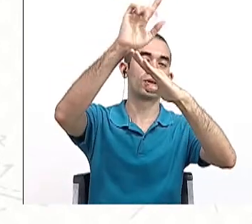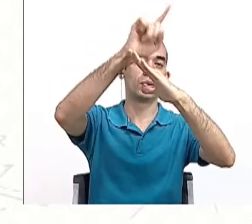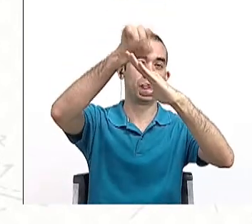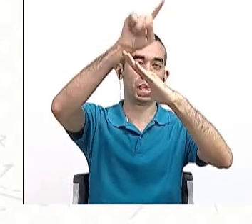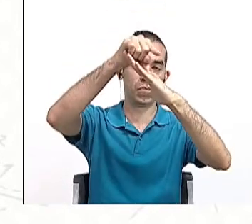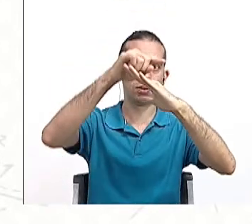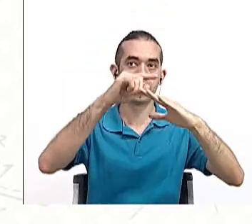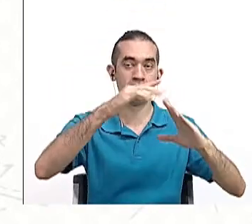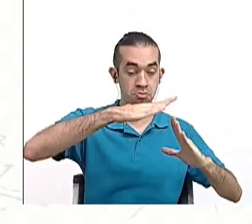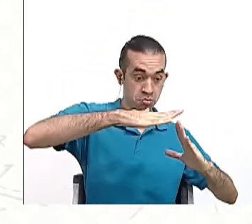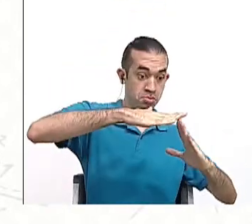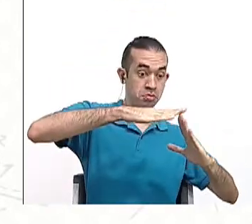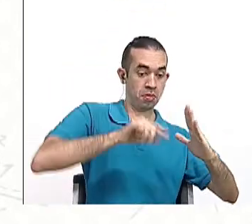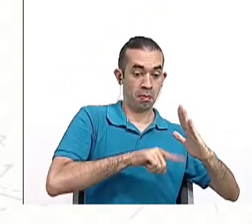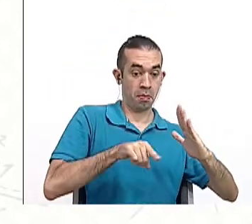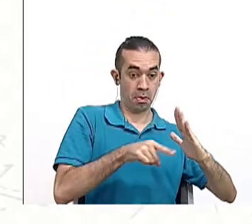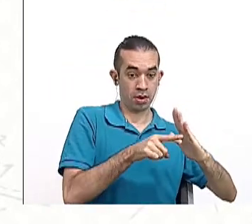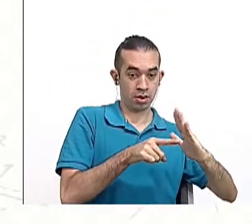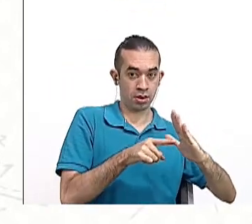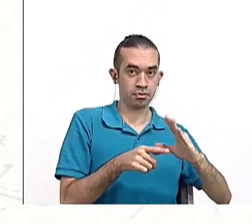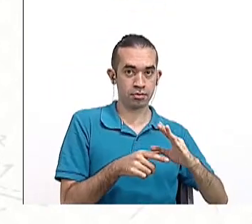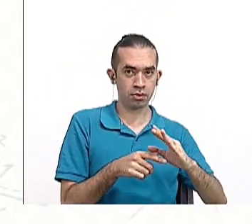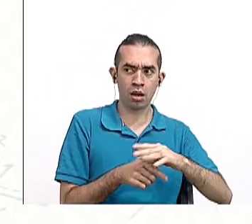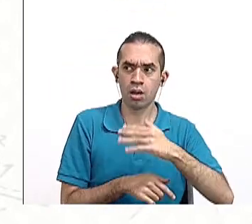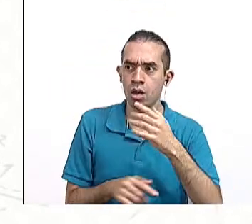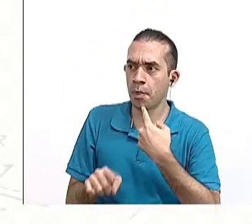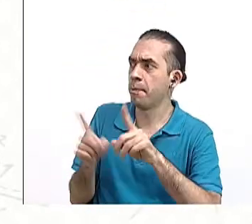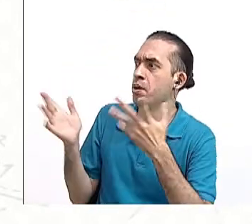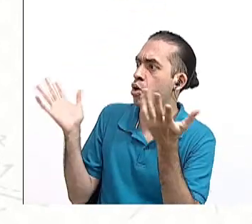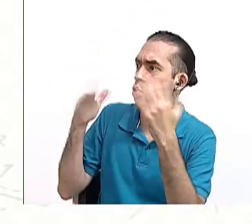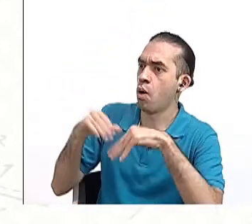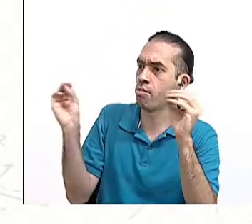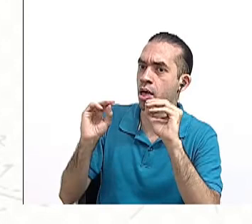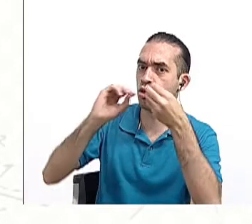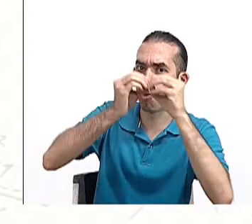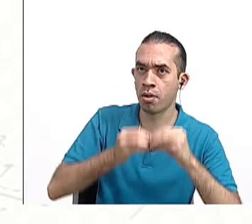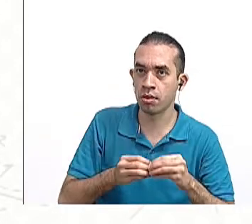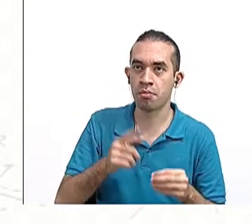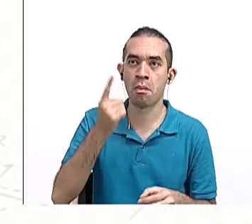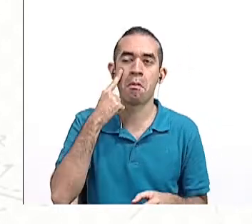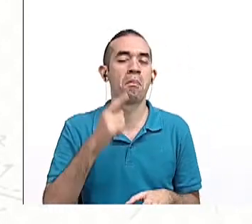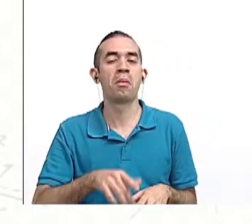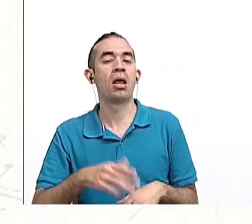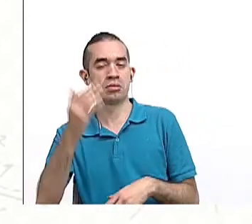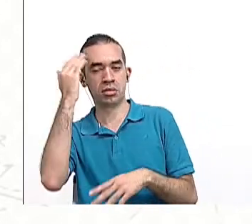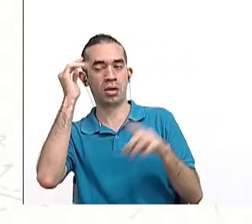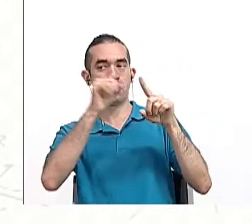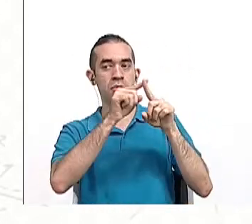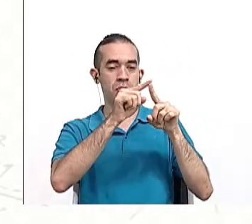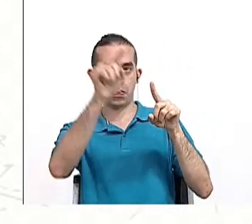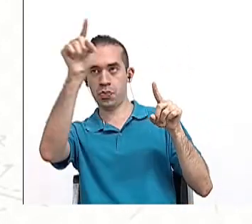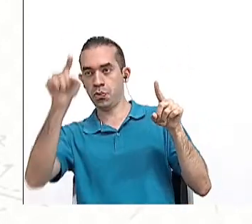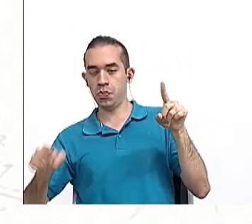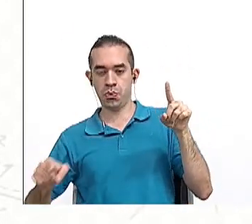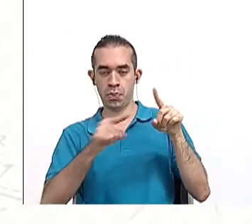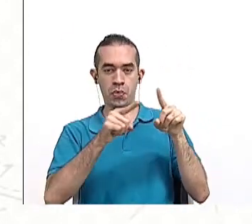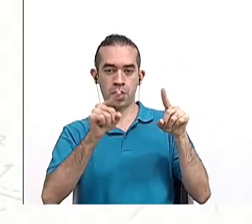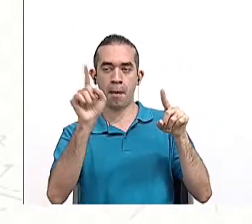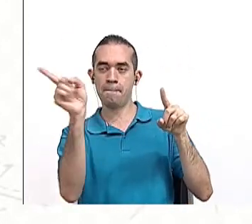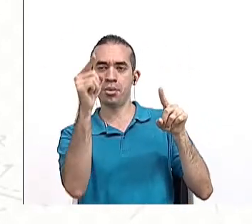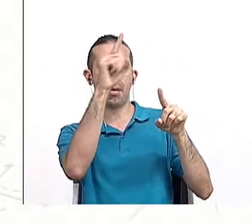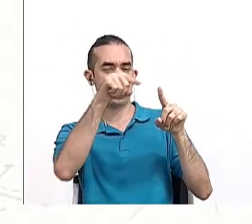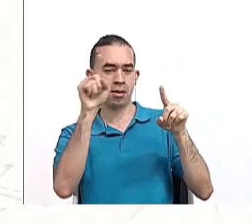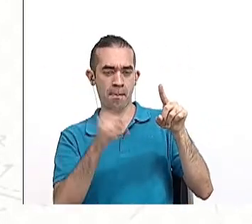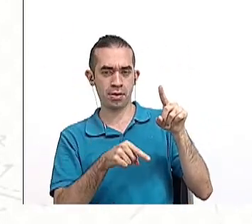bien vean que lo que es el triángulo cada lado de él contiene una misma marca cierto qué significa esto